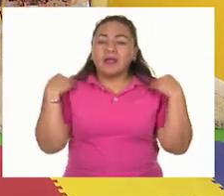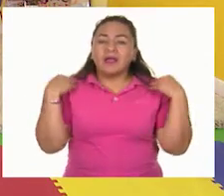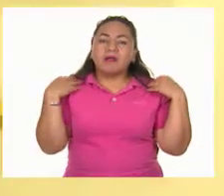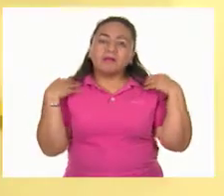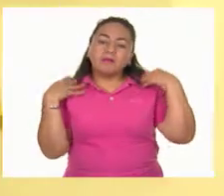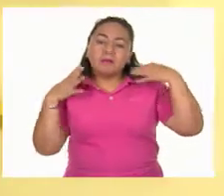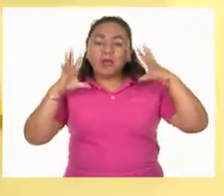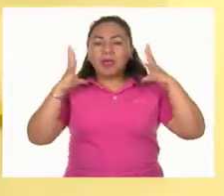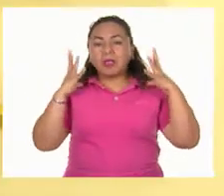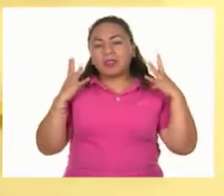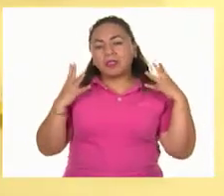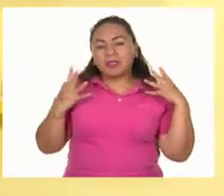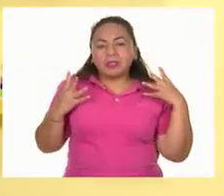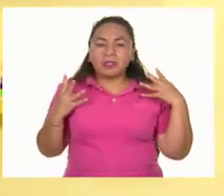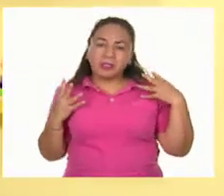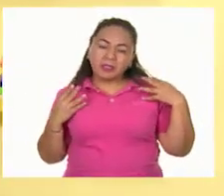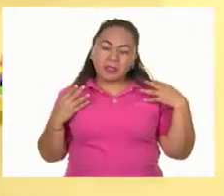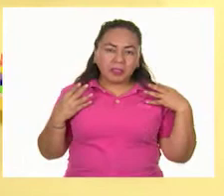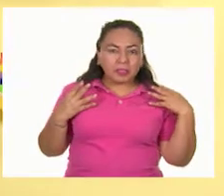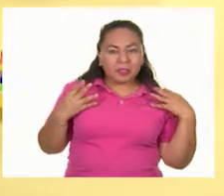hombros.